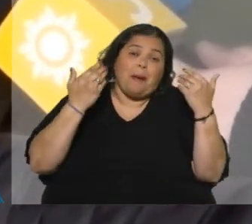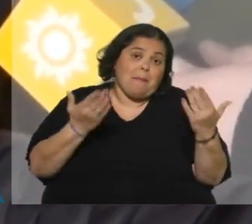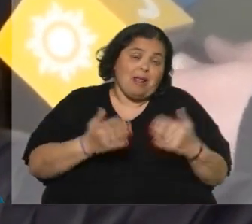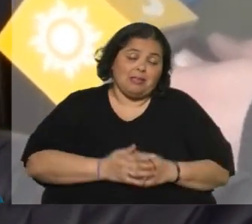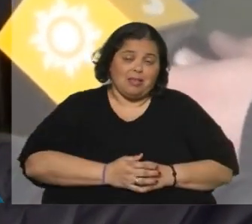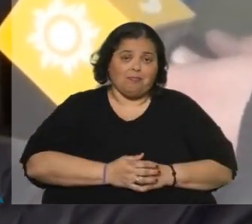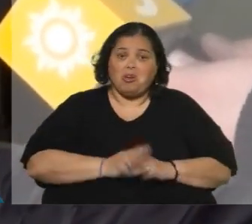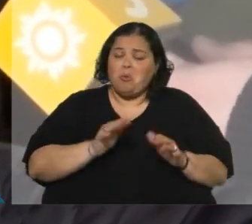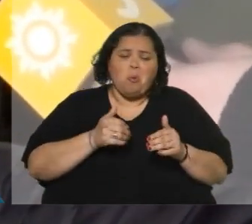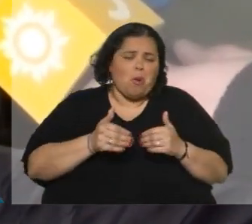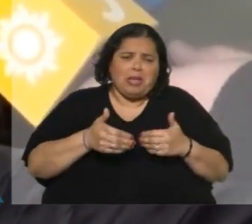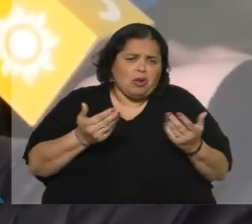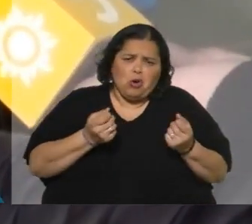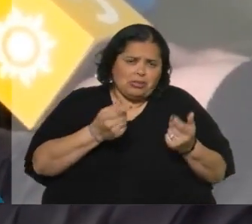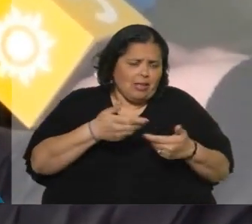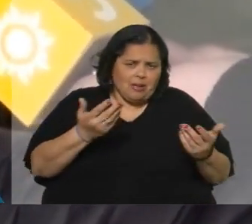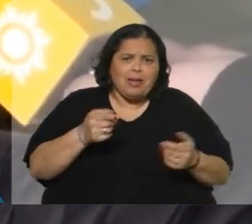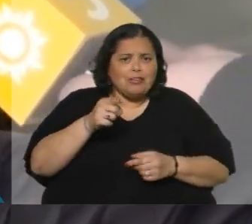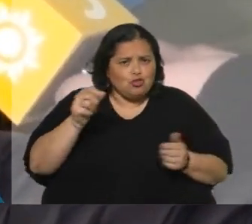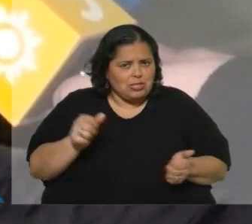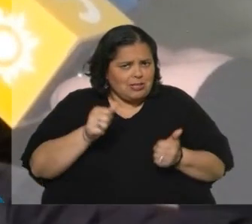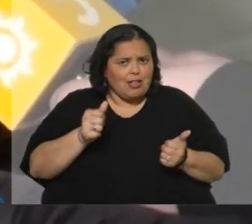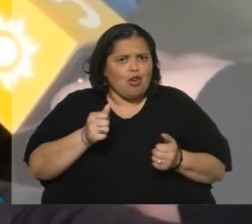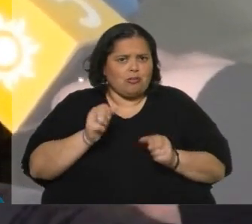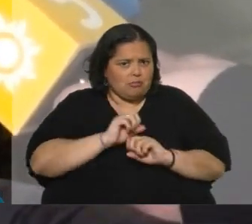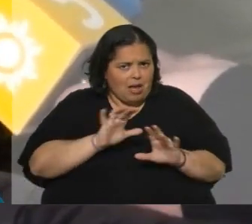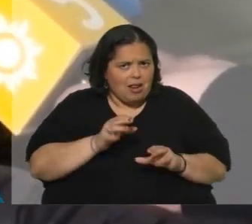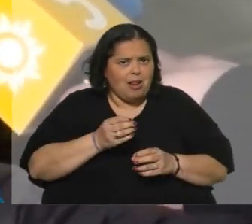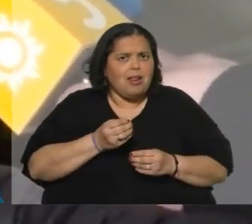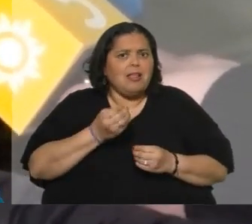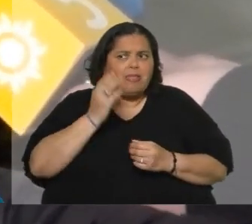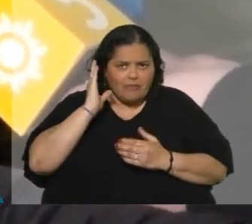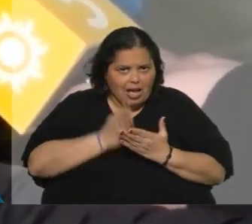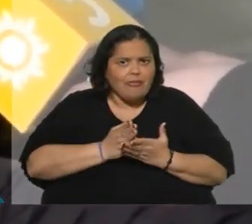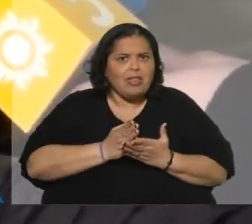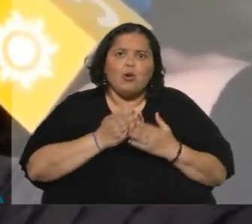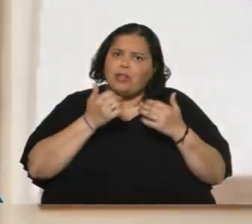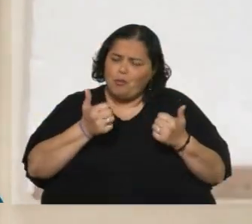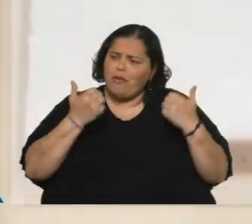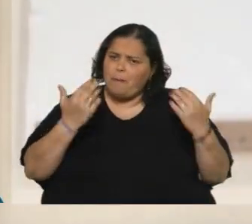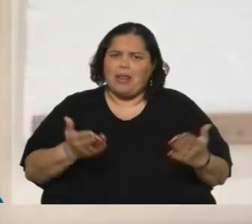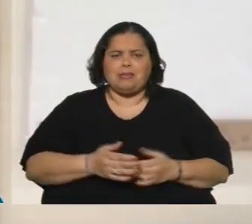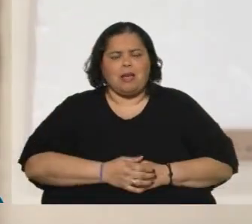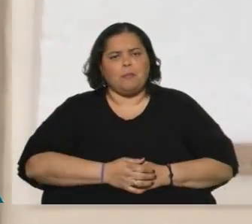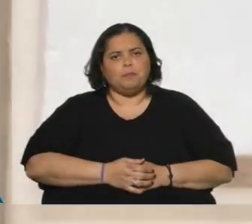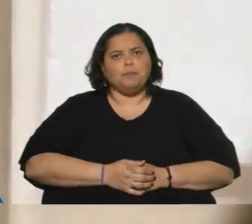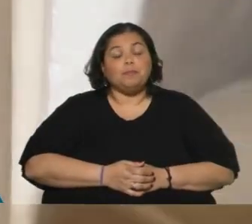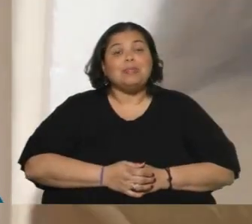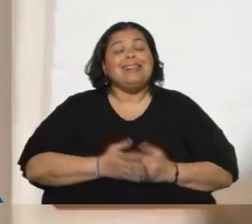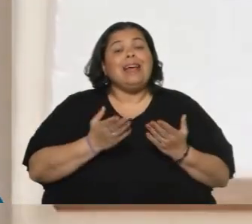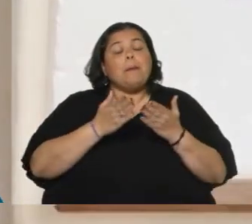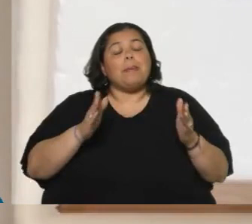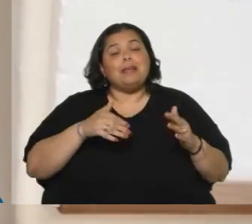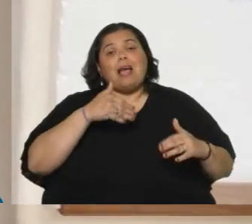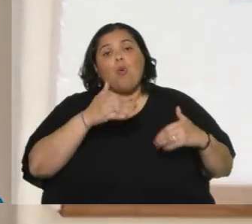pero por algo hicieron lo que hicieron y bueno, si tienen un castigo está muy bien merecido. Se inicia un